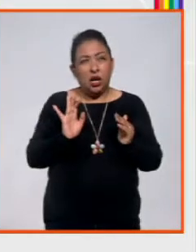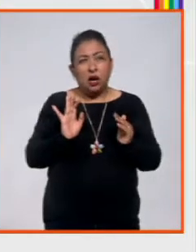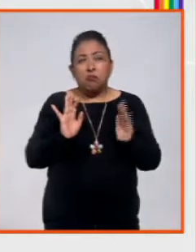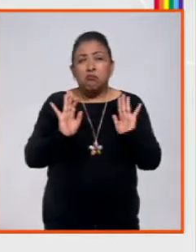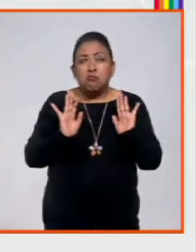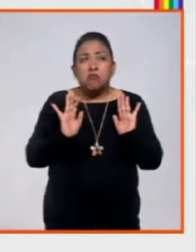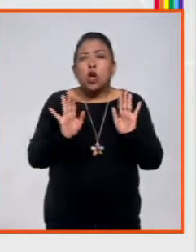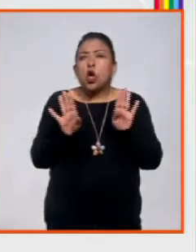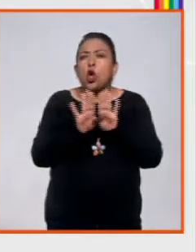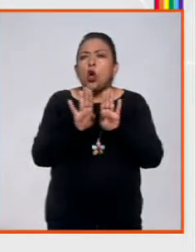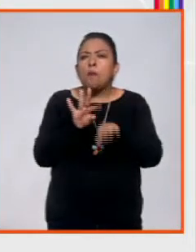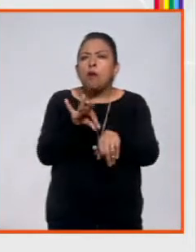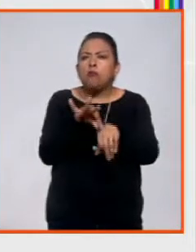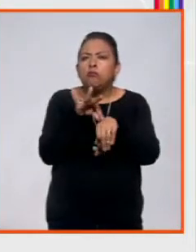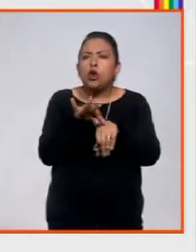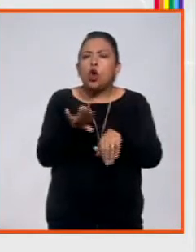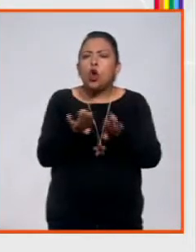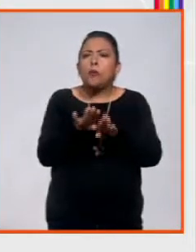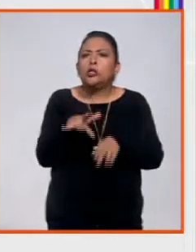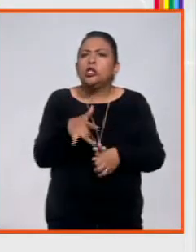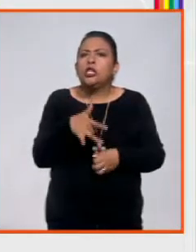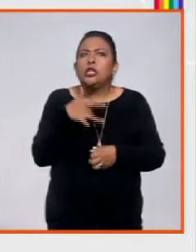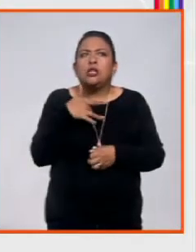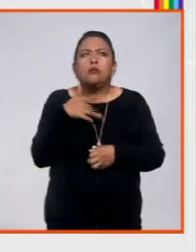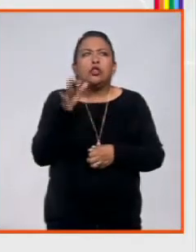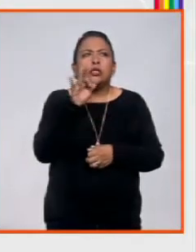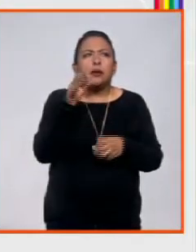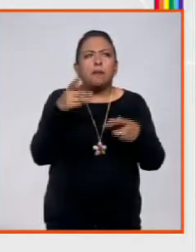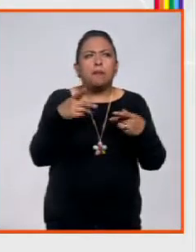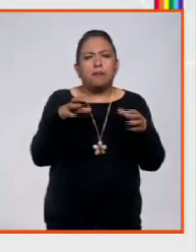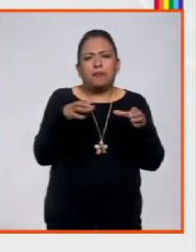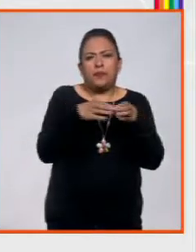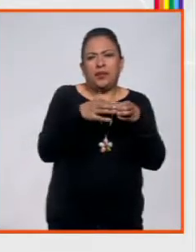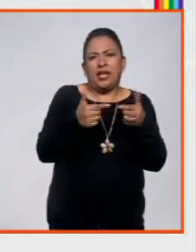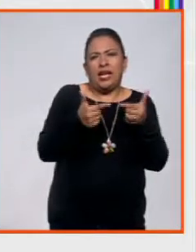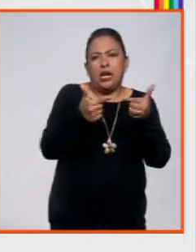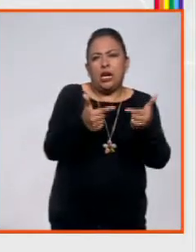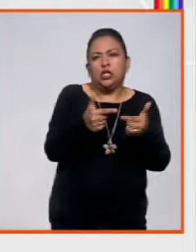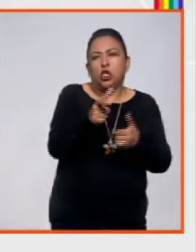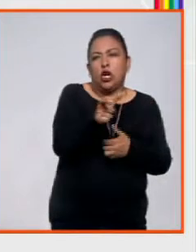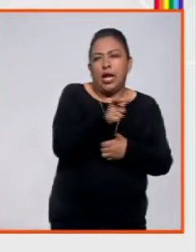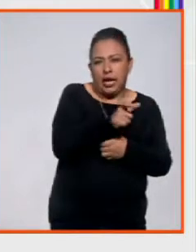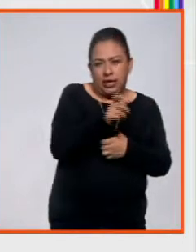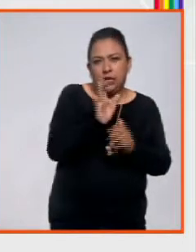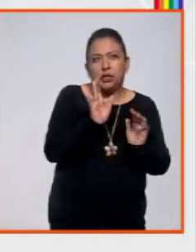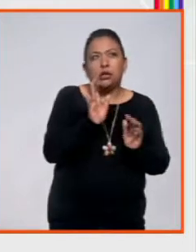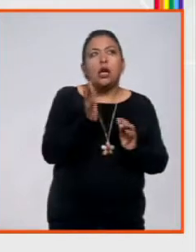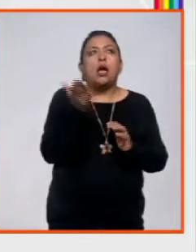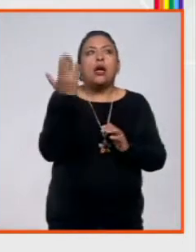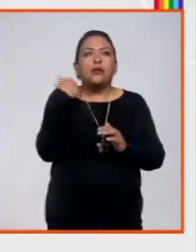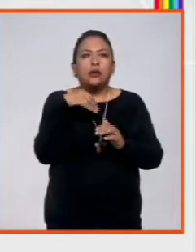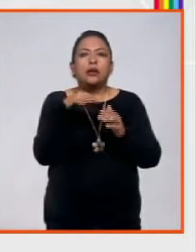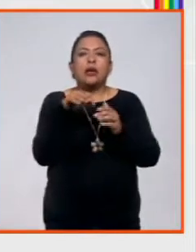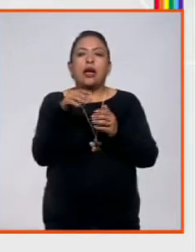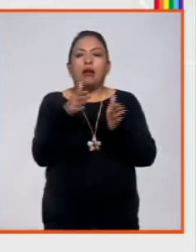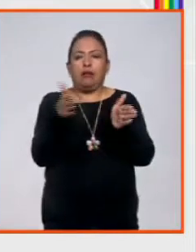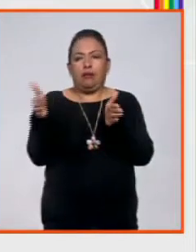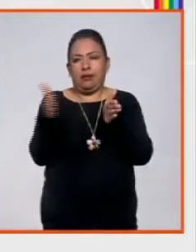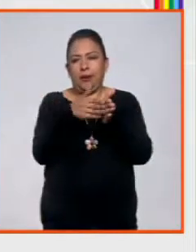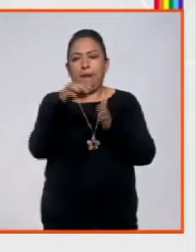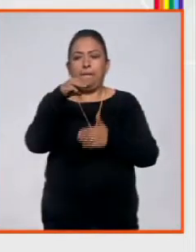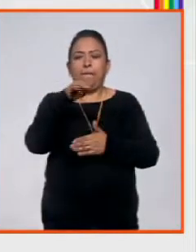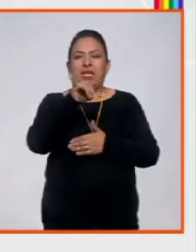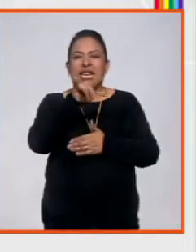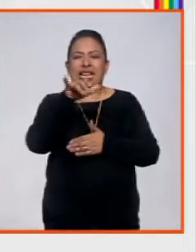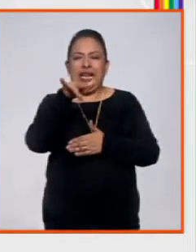como lo vivimos como los recibimos quizás los que pertenecemos a la generación x porque hemos hablado también los millennials y esto nos vamos a